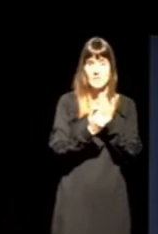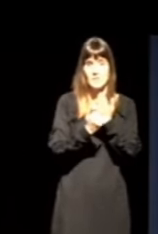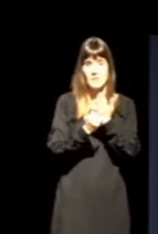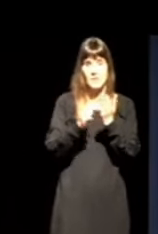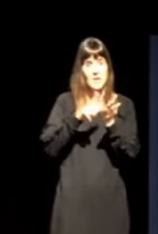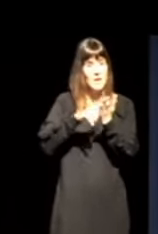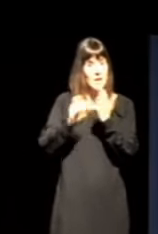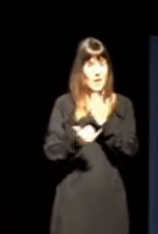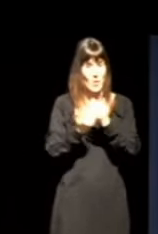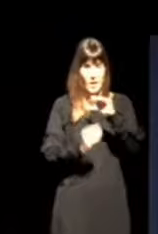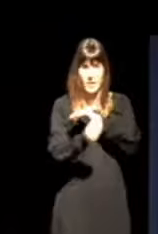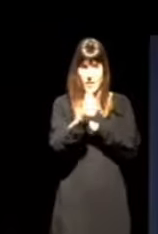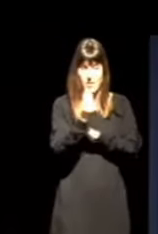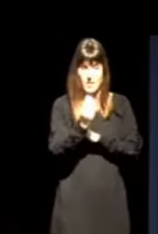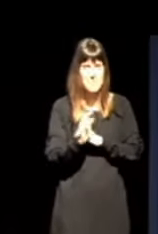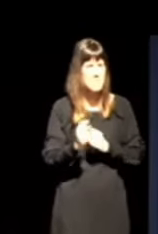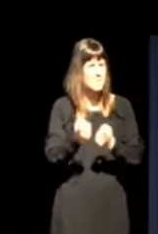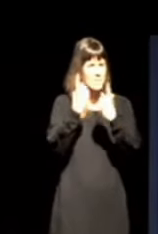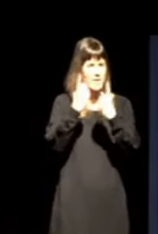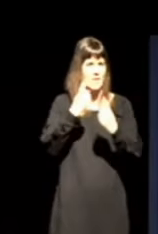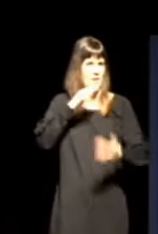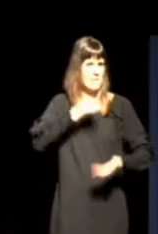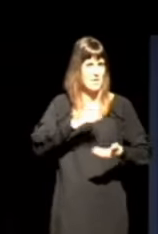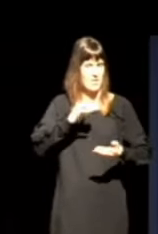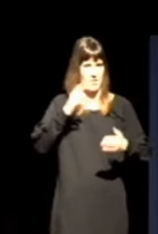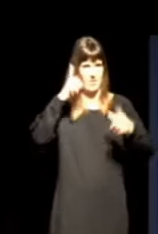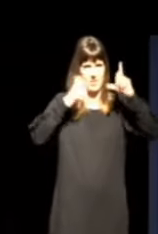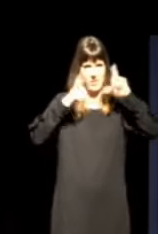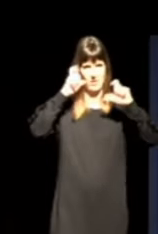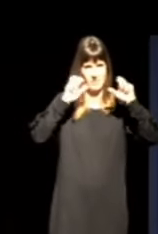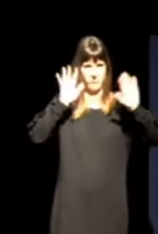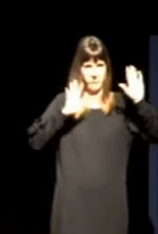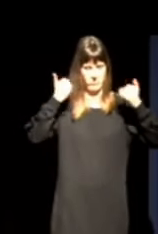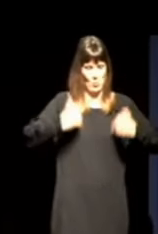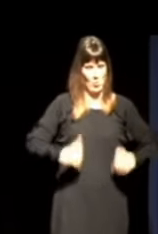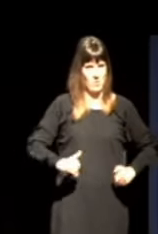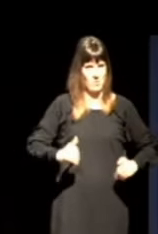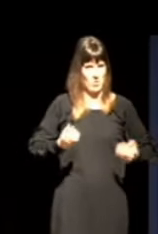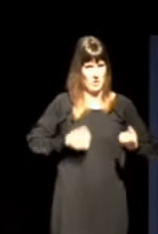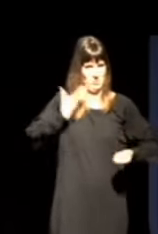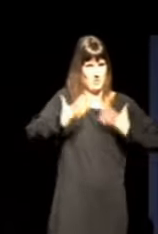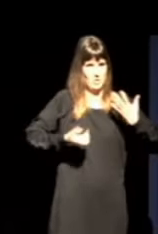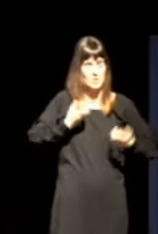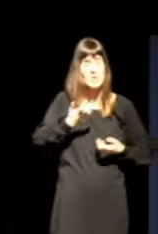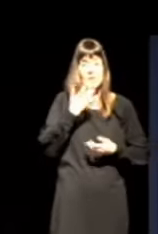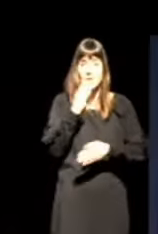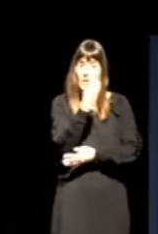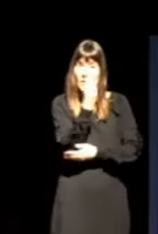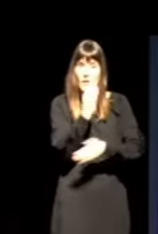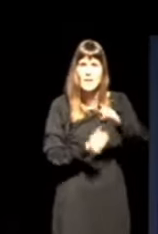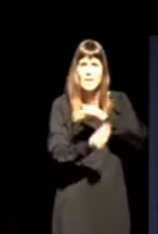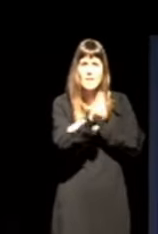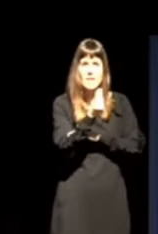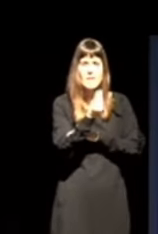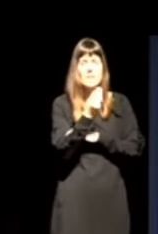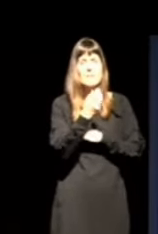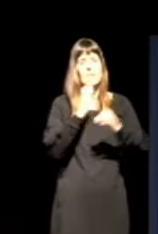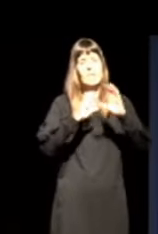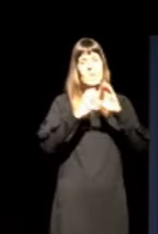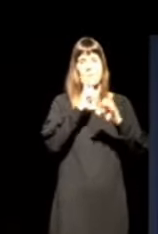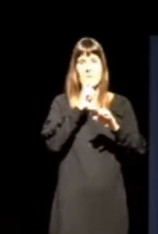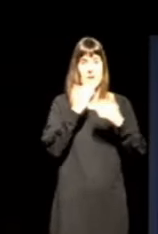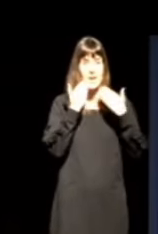que tenemos al nacer es el lenguaje corporal. Cuando un bebé nace, se comunica a